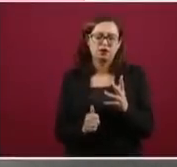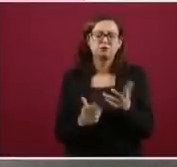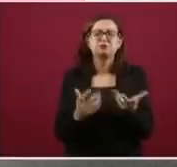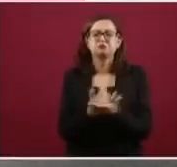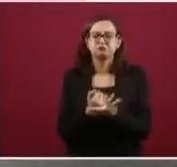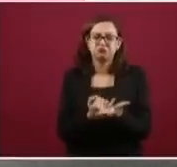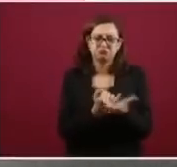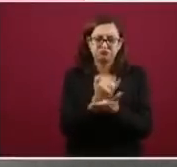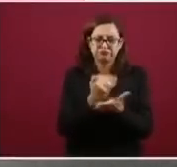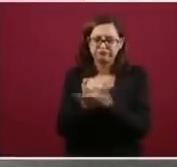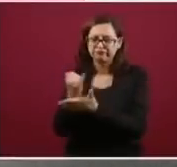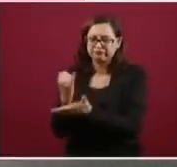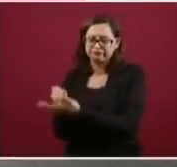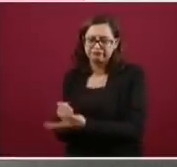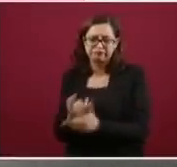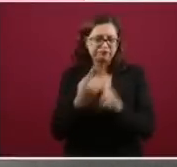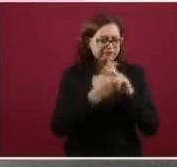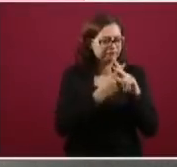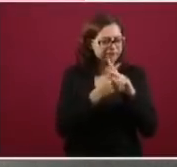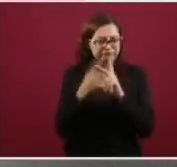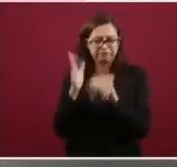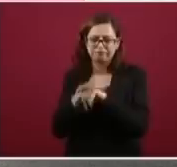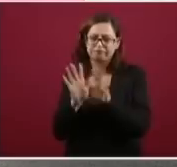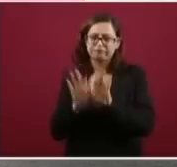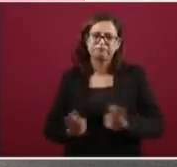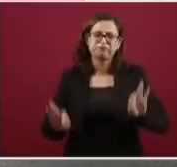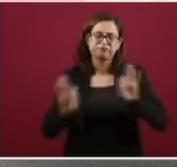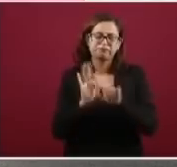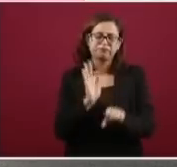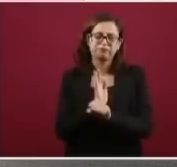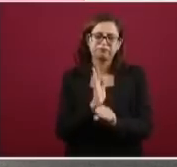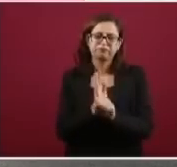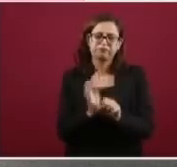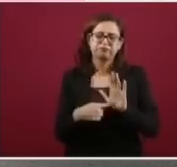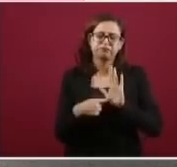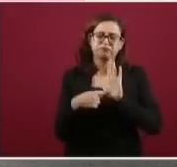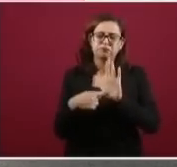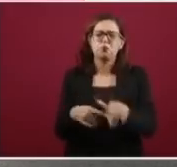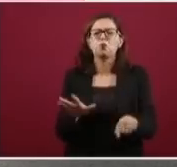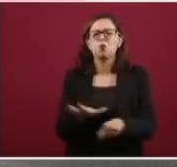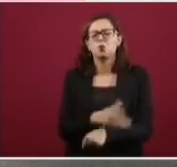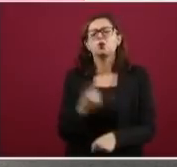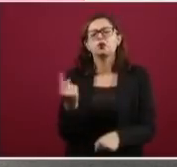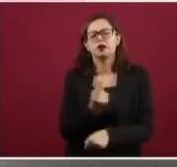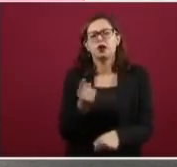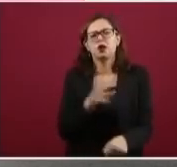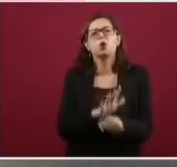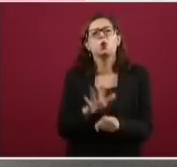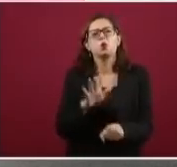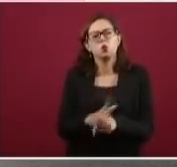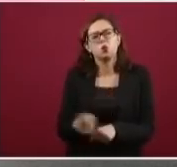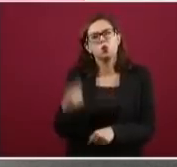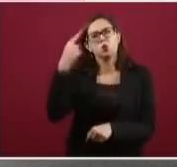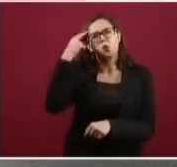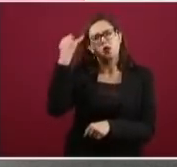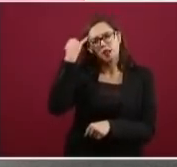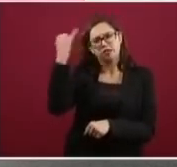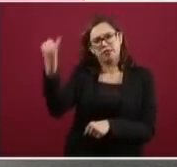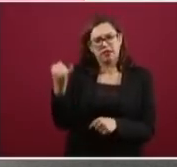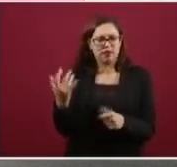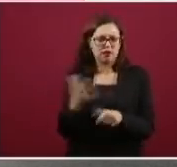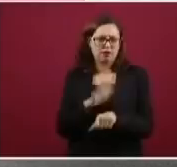a los indicadores más relevantes de esta presentación y cuál es la lógica y el y la estructura legal de podemos